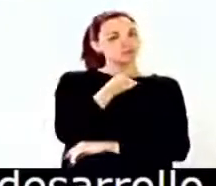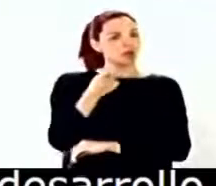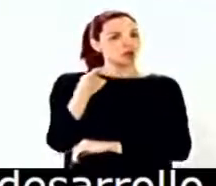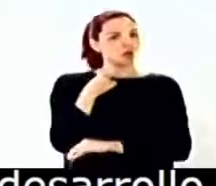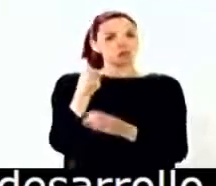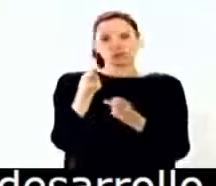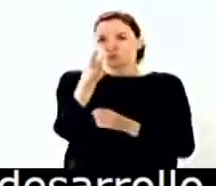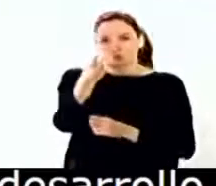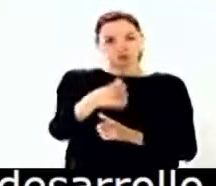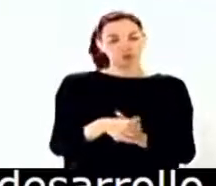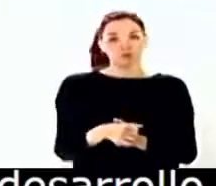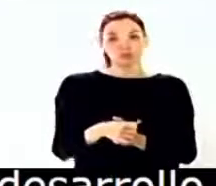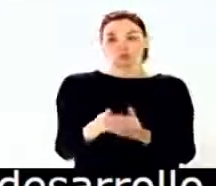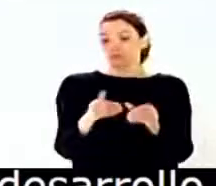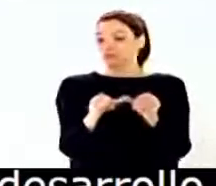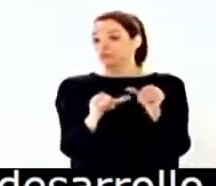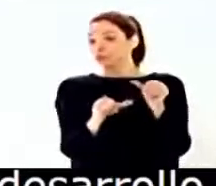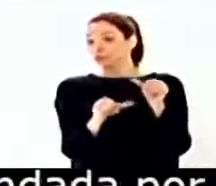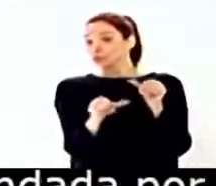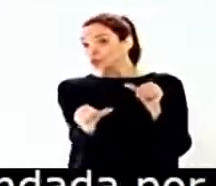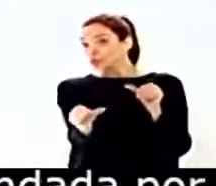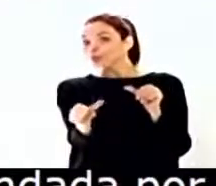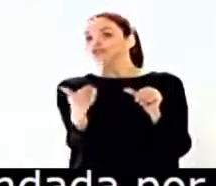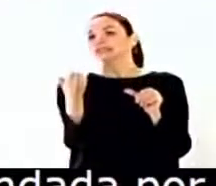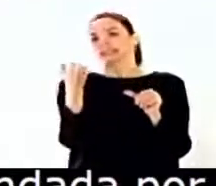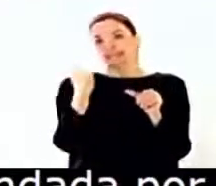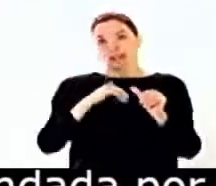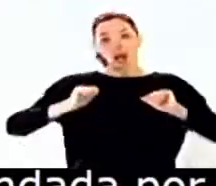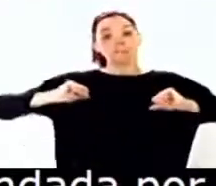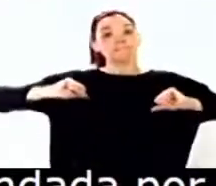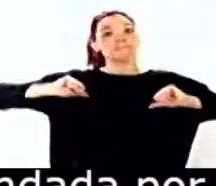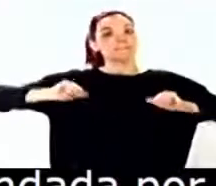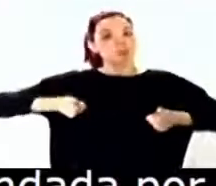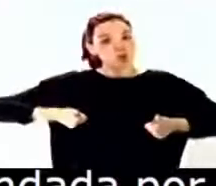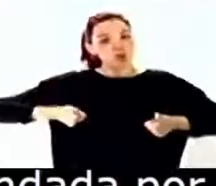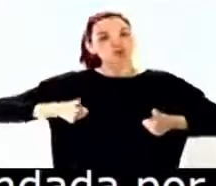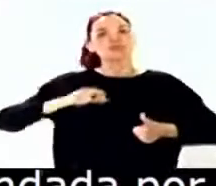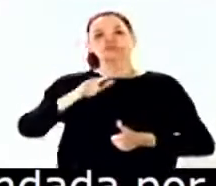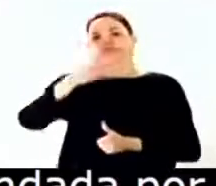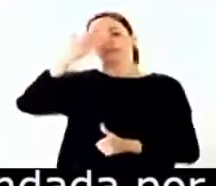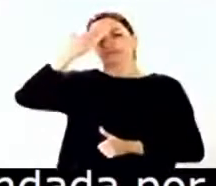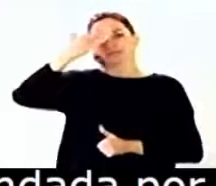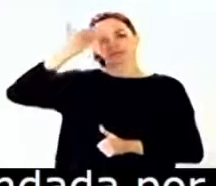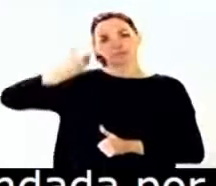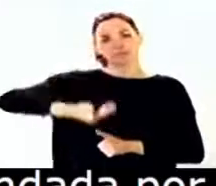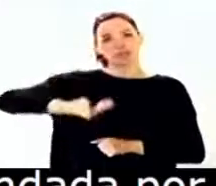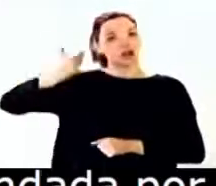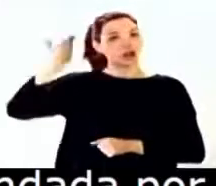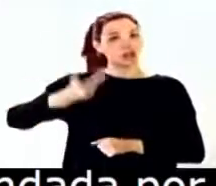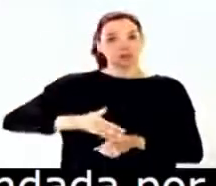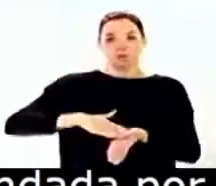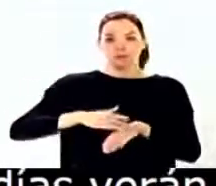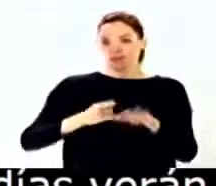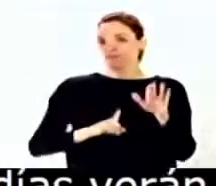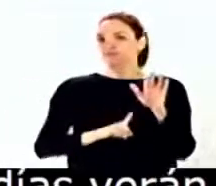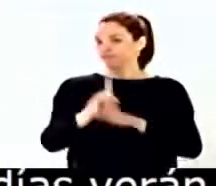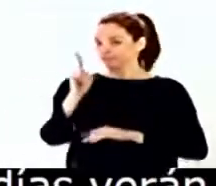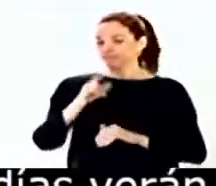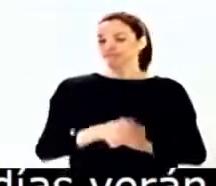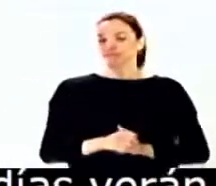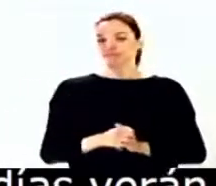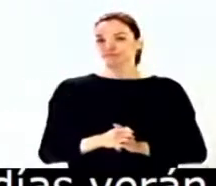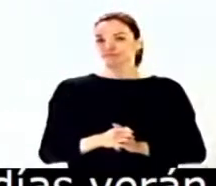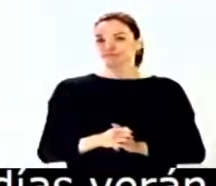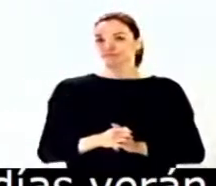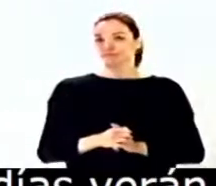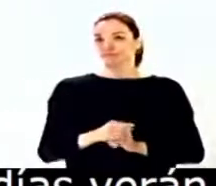en los próximos días verán como cuando se ponga en marcha va a ser algo fundamental, como digo, para el desarrollo. Y